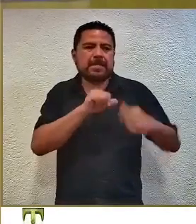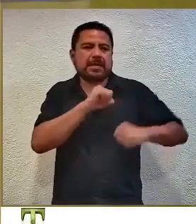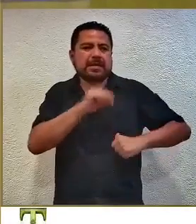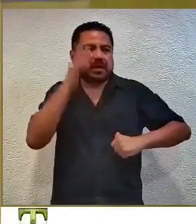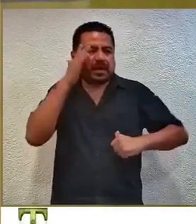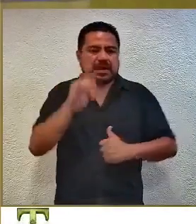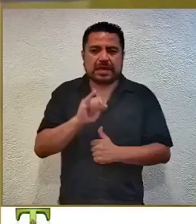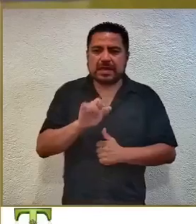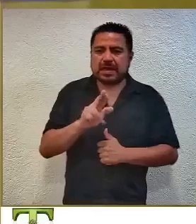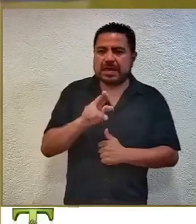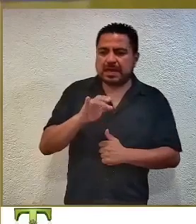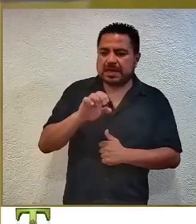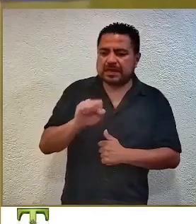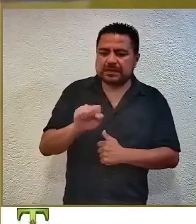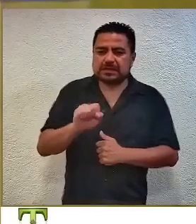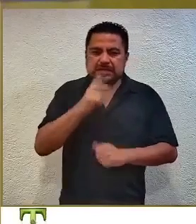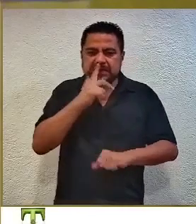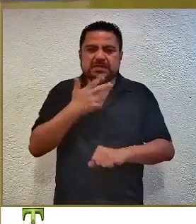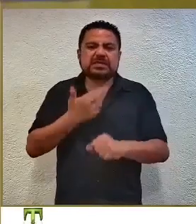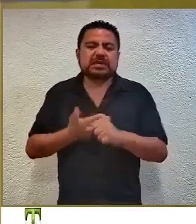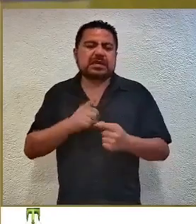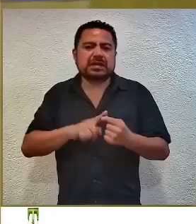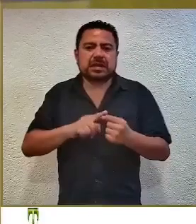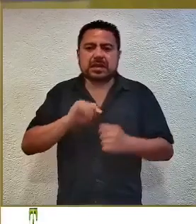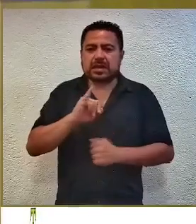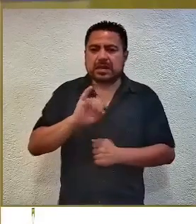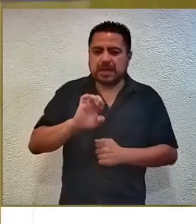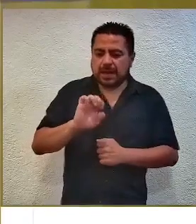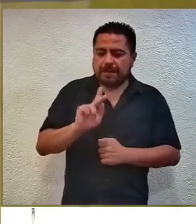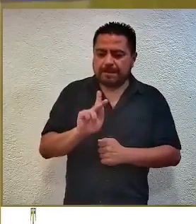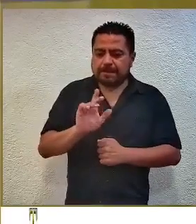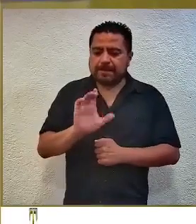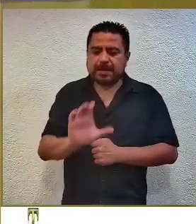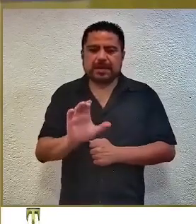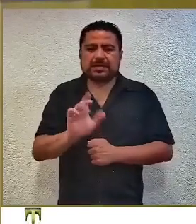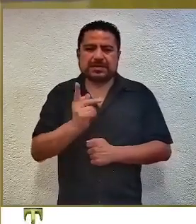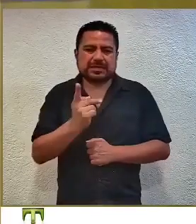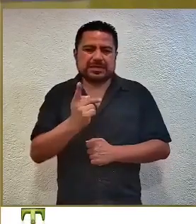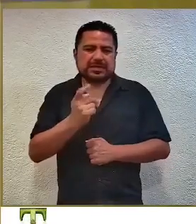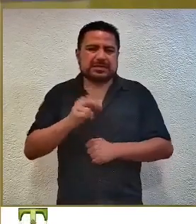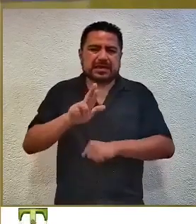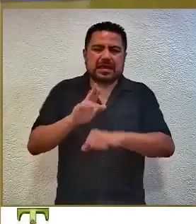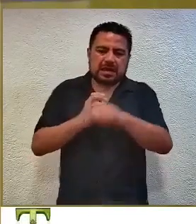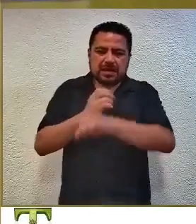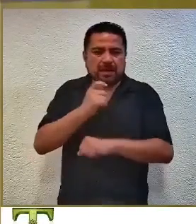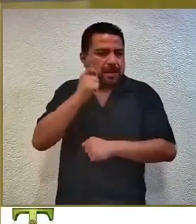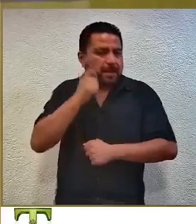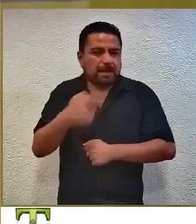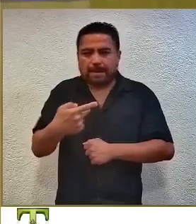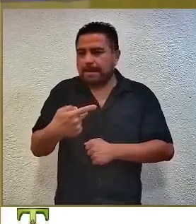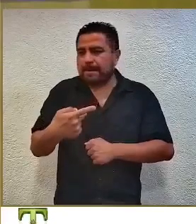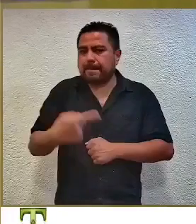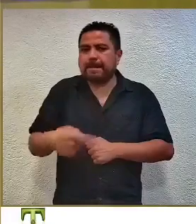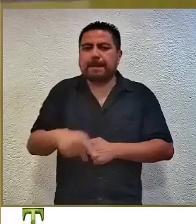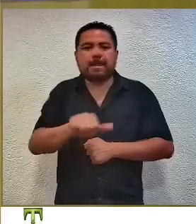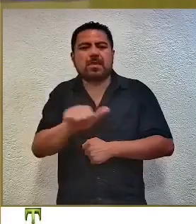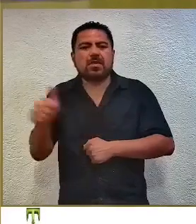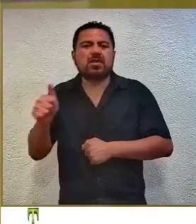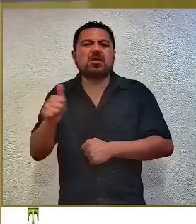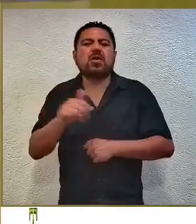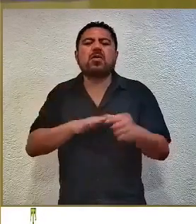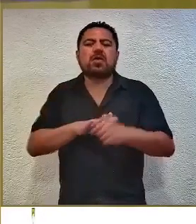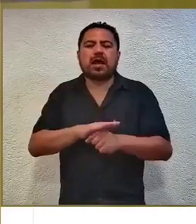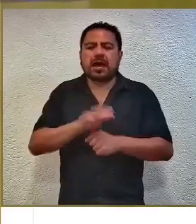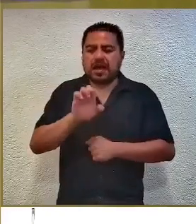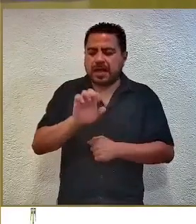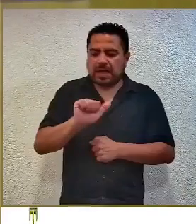Iris Almerón Camero, la autoridad responsable del Instituto Electoral y de Participación Ciudadana del Estado de Guerrero. En el siguiente asunto, la parte actora es